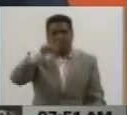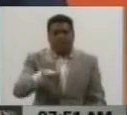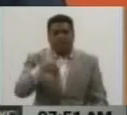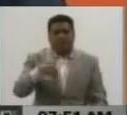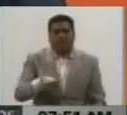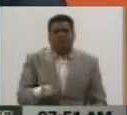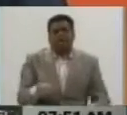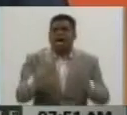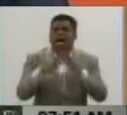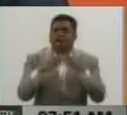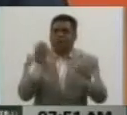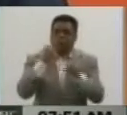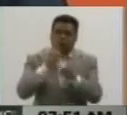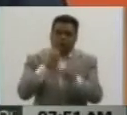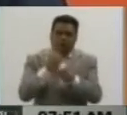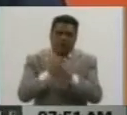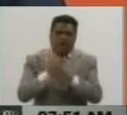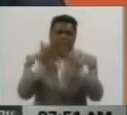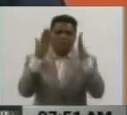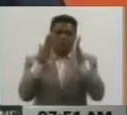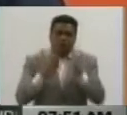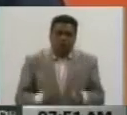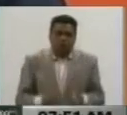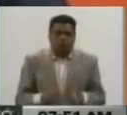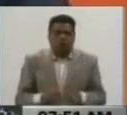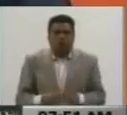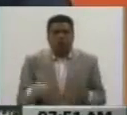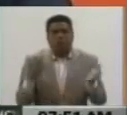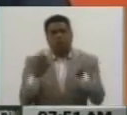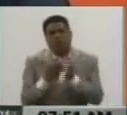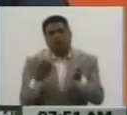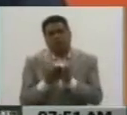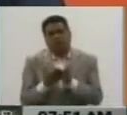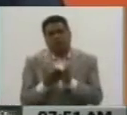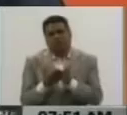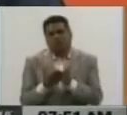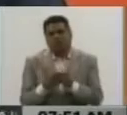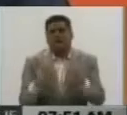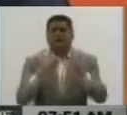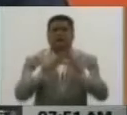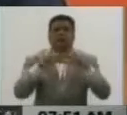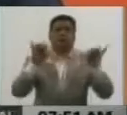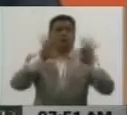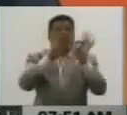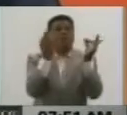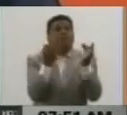los trabajadores y trabajadoras de la educación, a toda la familia,